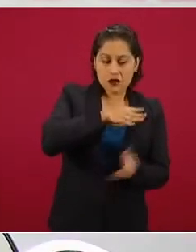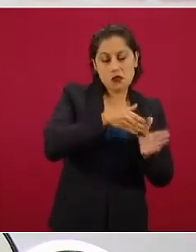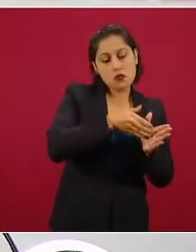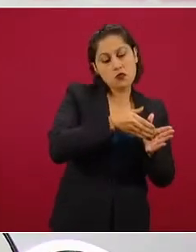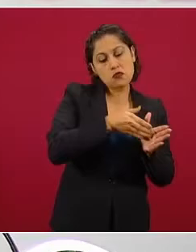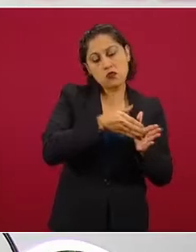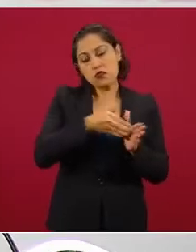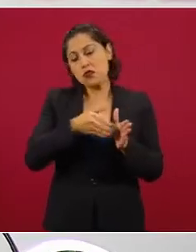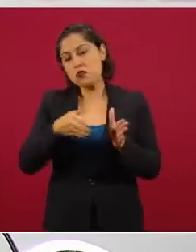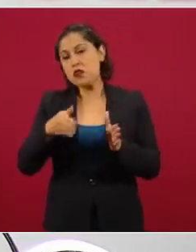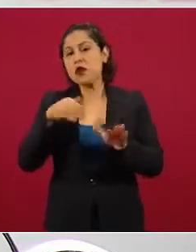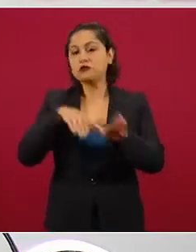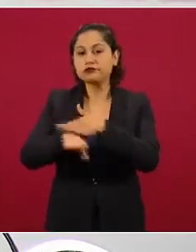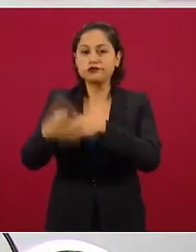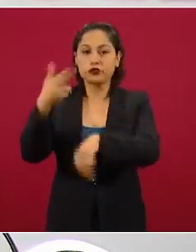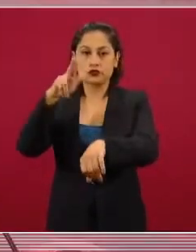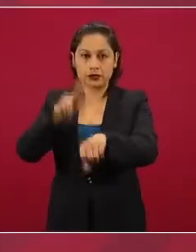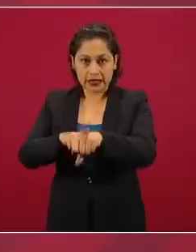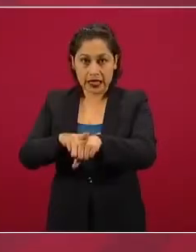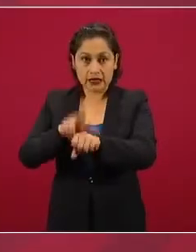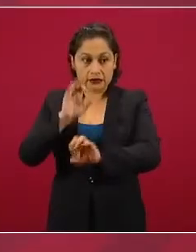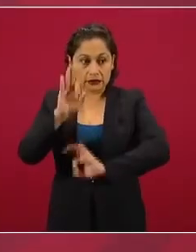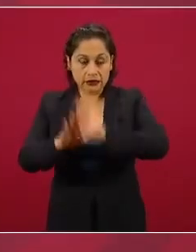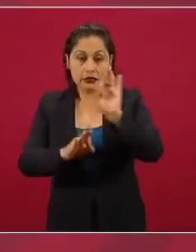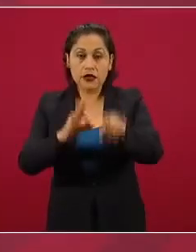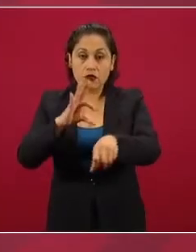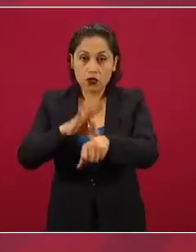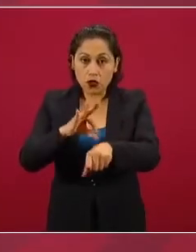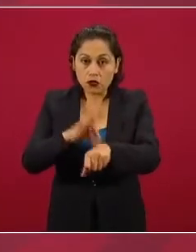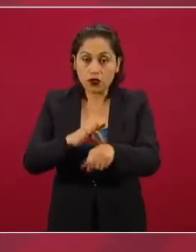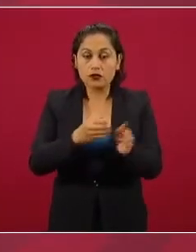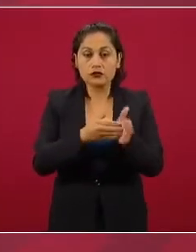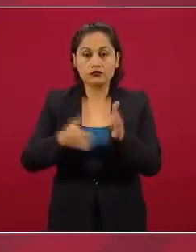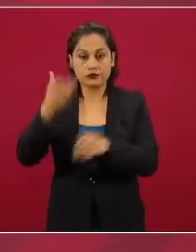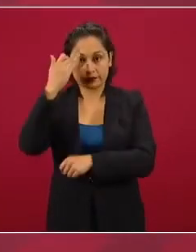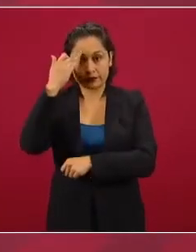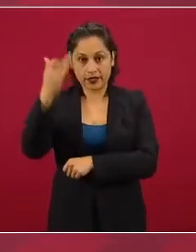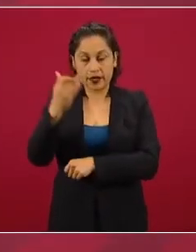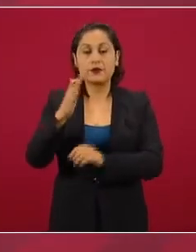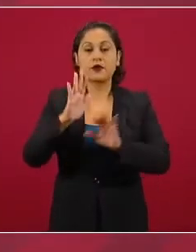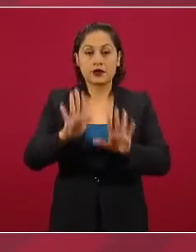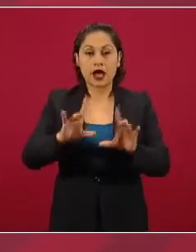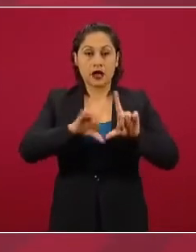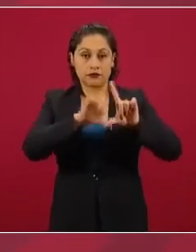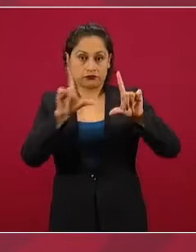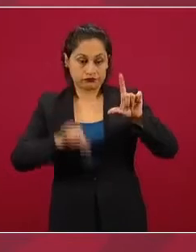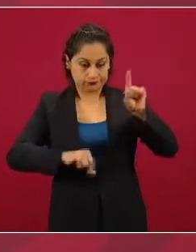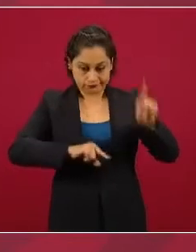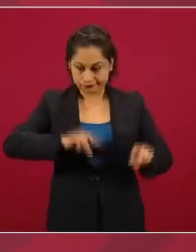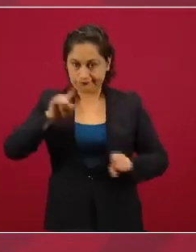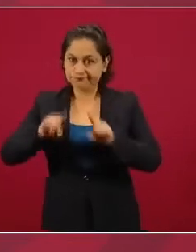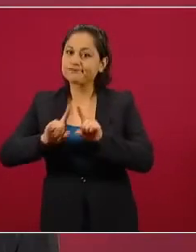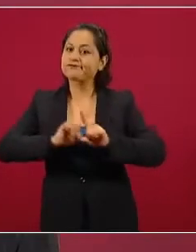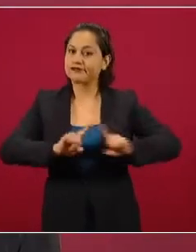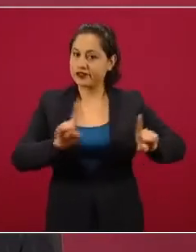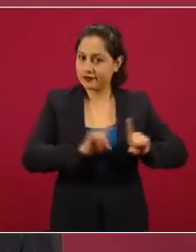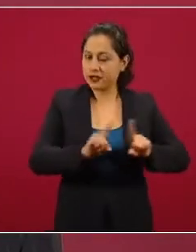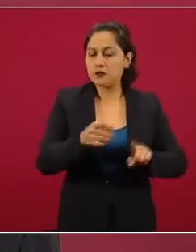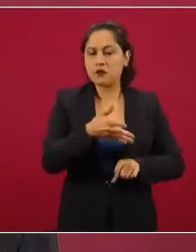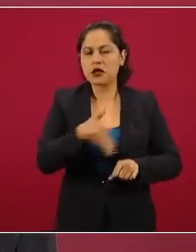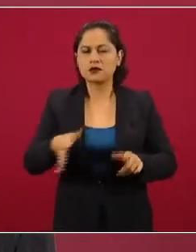a la atención médica. Tenemos importante variabilidad a nivel nacional, con un promedio de